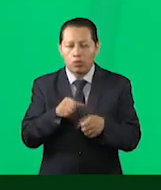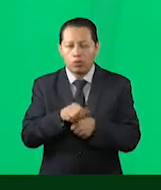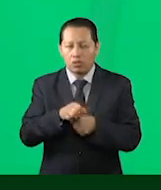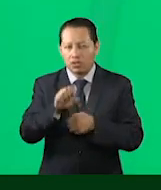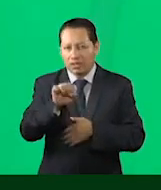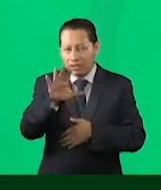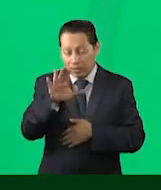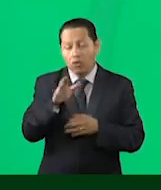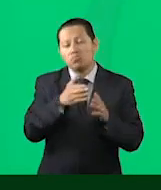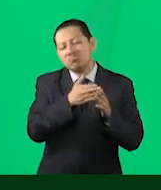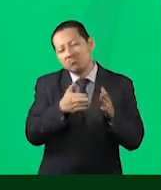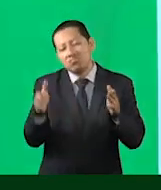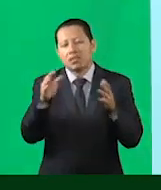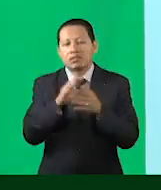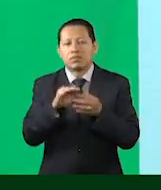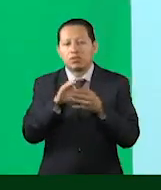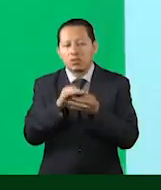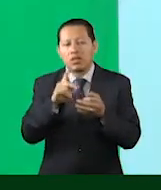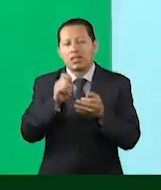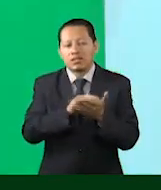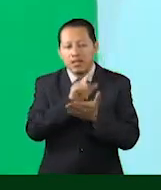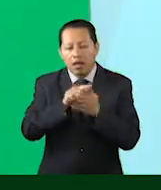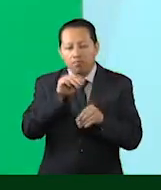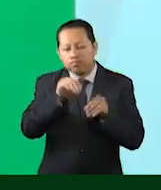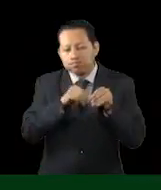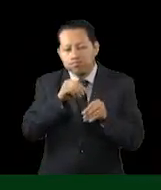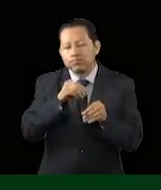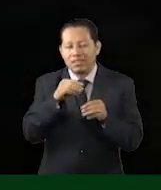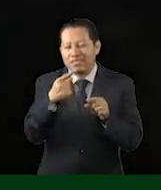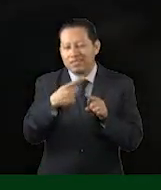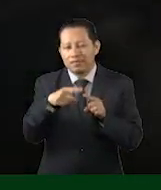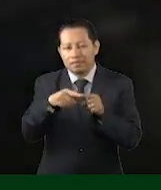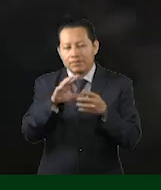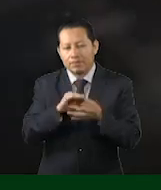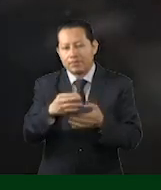legislatura. Hizo un recuento de los logros legislativos. Vamos a ver.